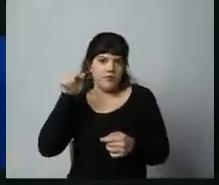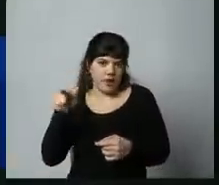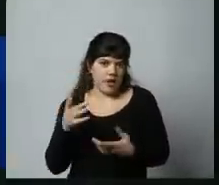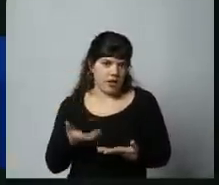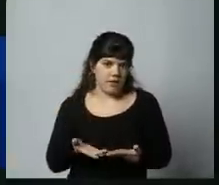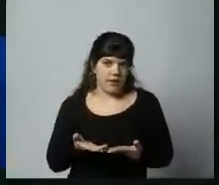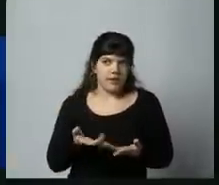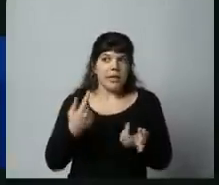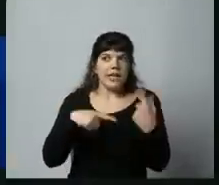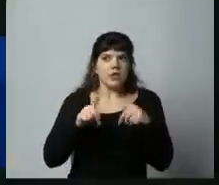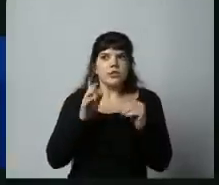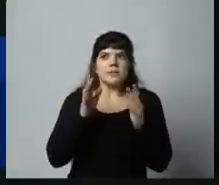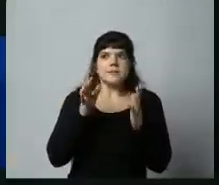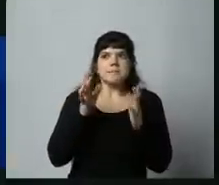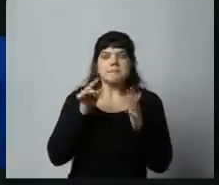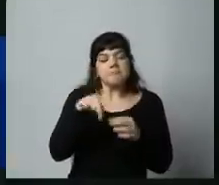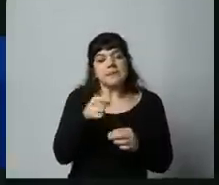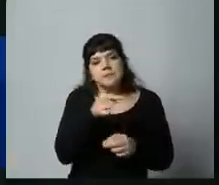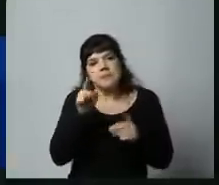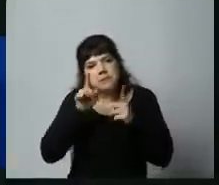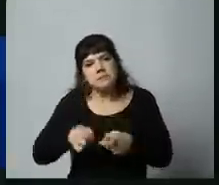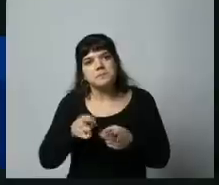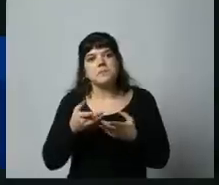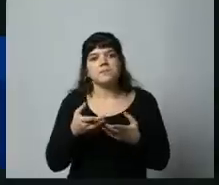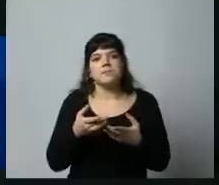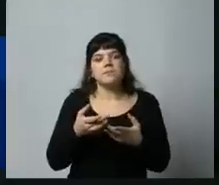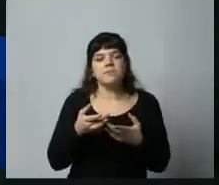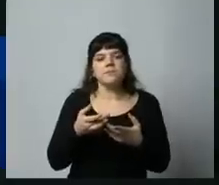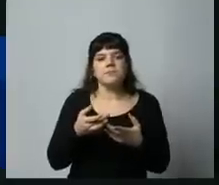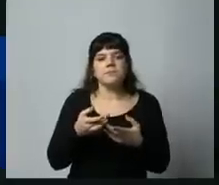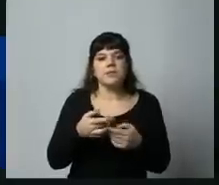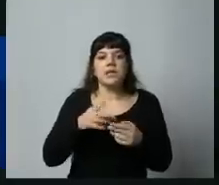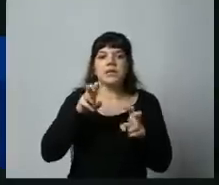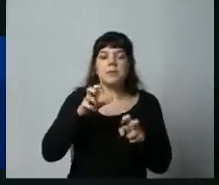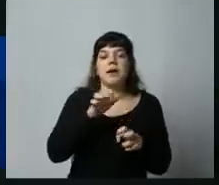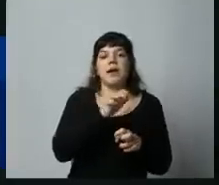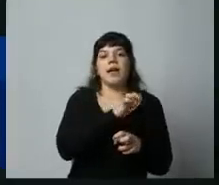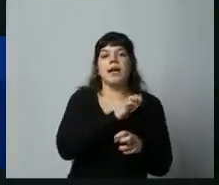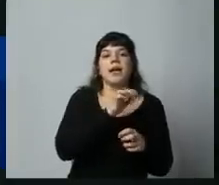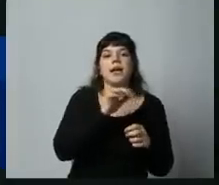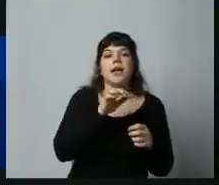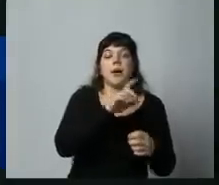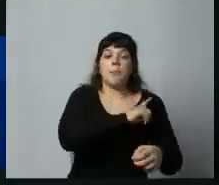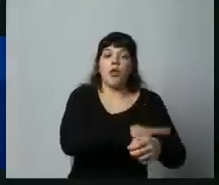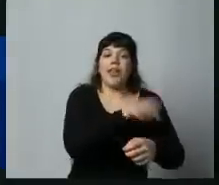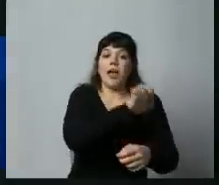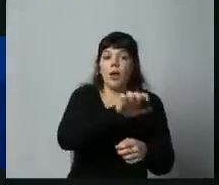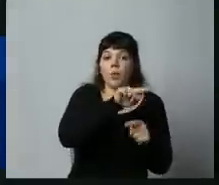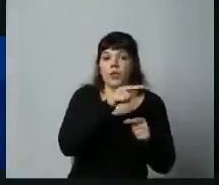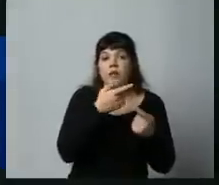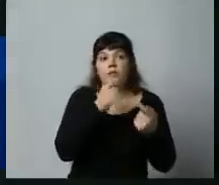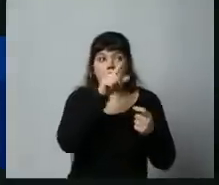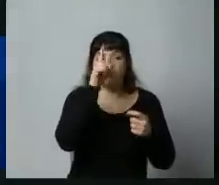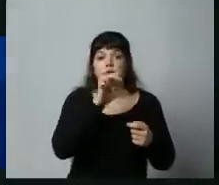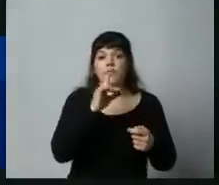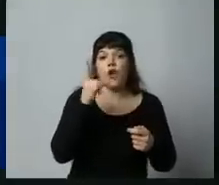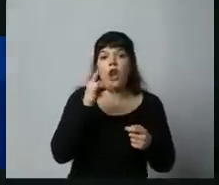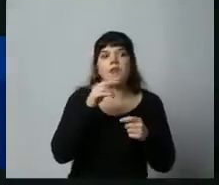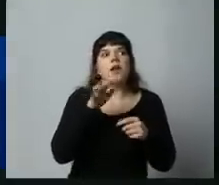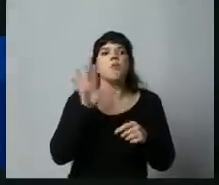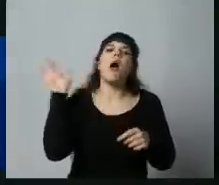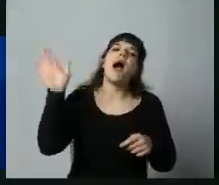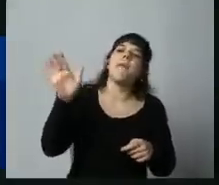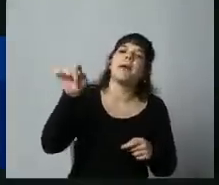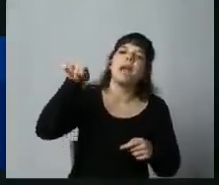eh esta semana también desde el poder ejecutivo en Bolivia se amenaza a los integrantes